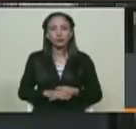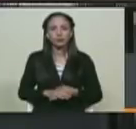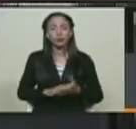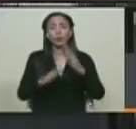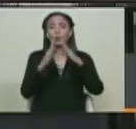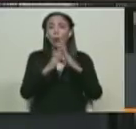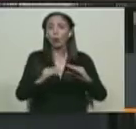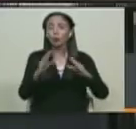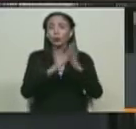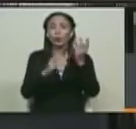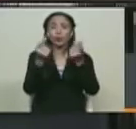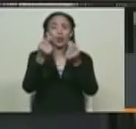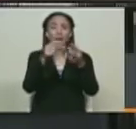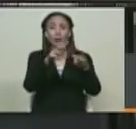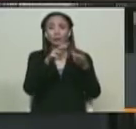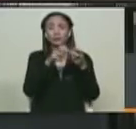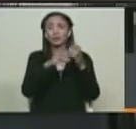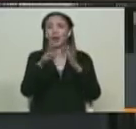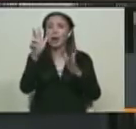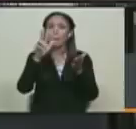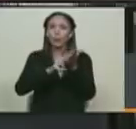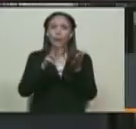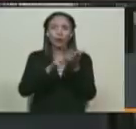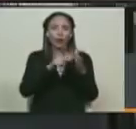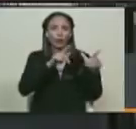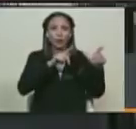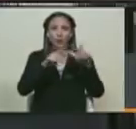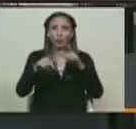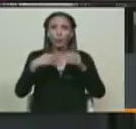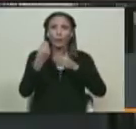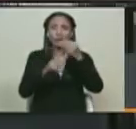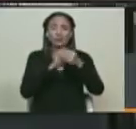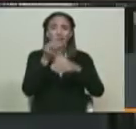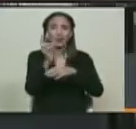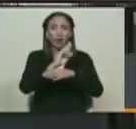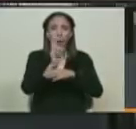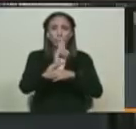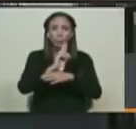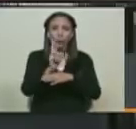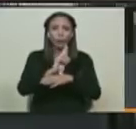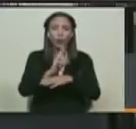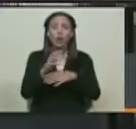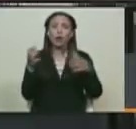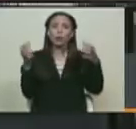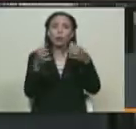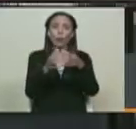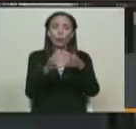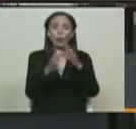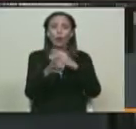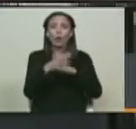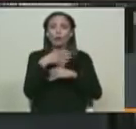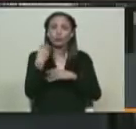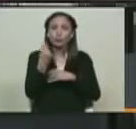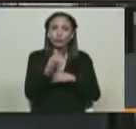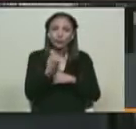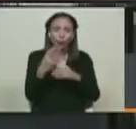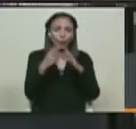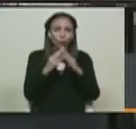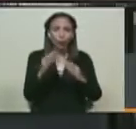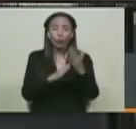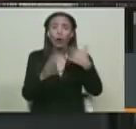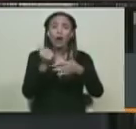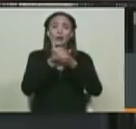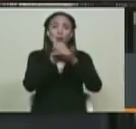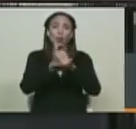Todos los recursos para ejecutar de inmediato, Movimiento Somos Venezuela, todas las ayudas